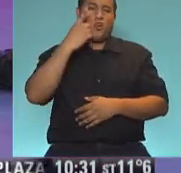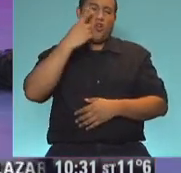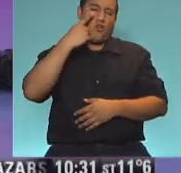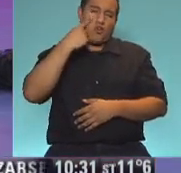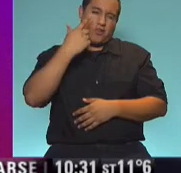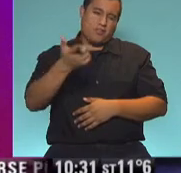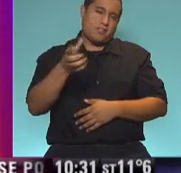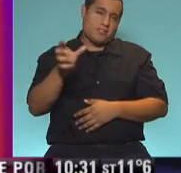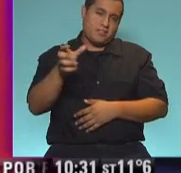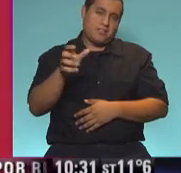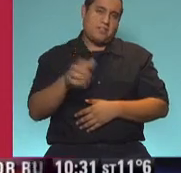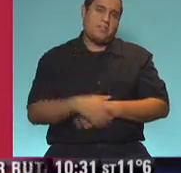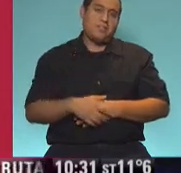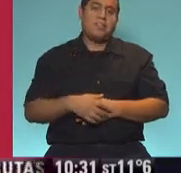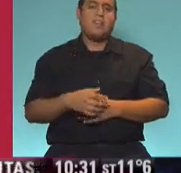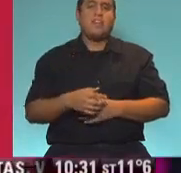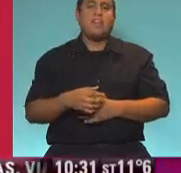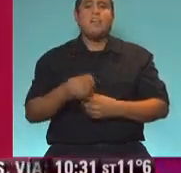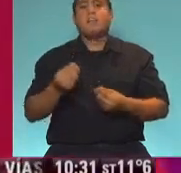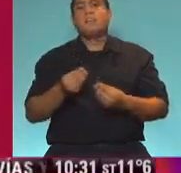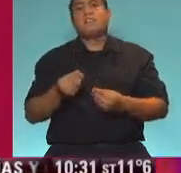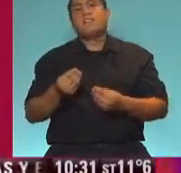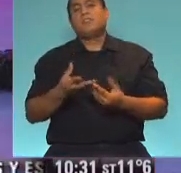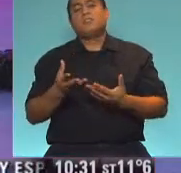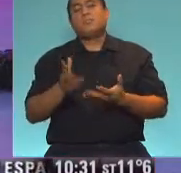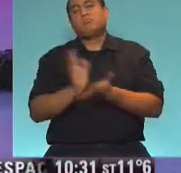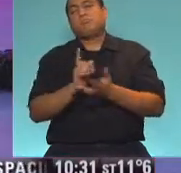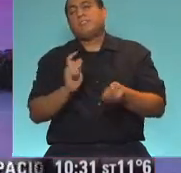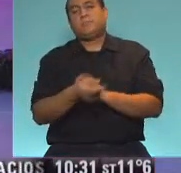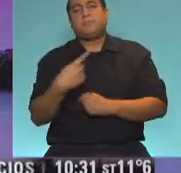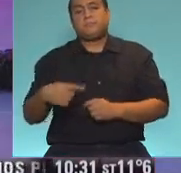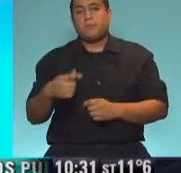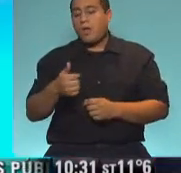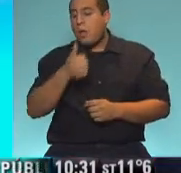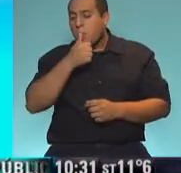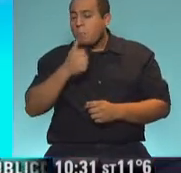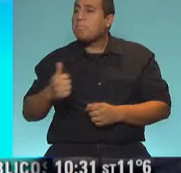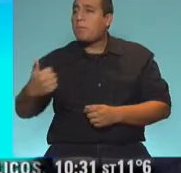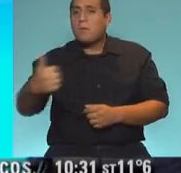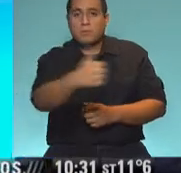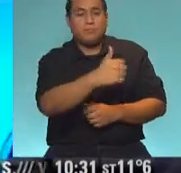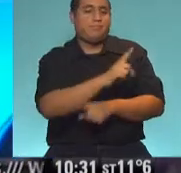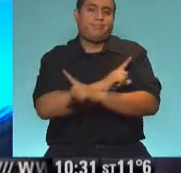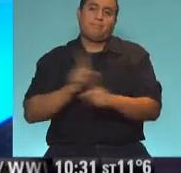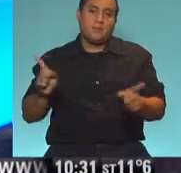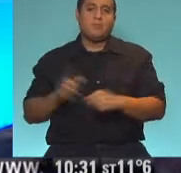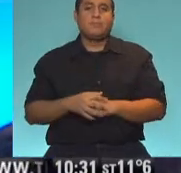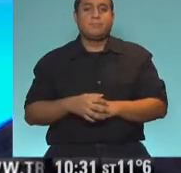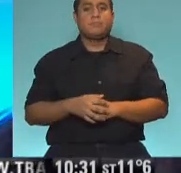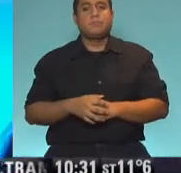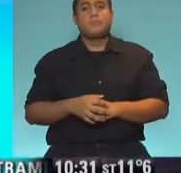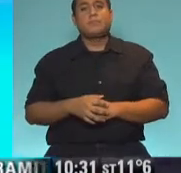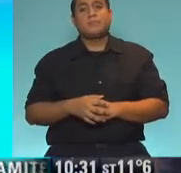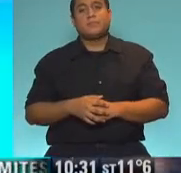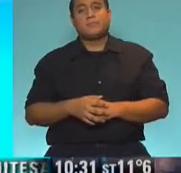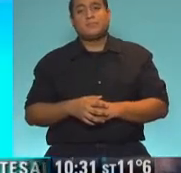conoce. Pero, ¿En qué se transformará? Lo único es no hay que compartirlo. Claro. El mate. No, obvio. Y hablando de lavarnos las